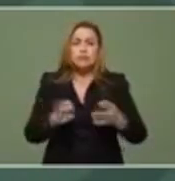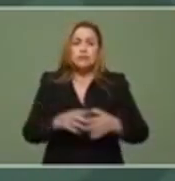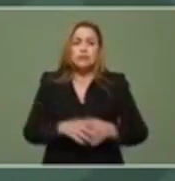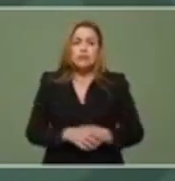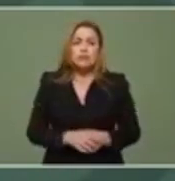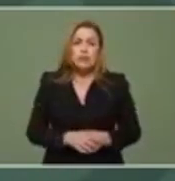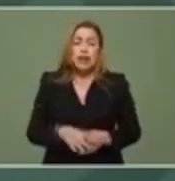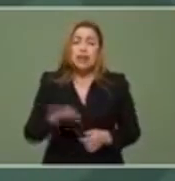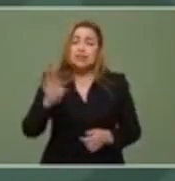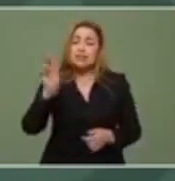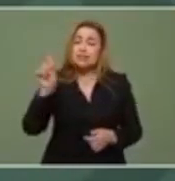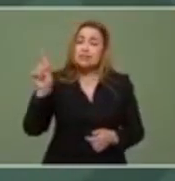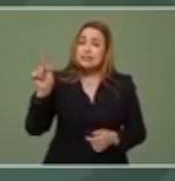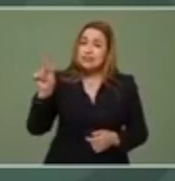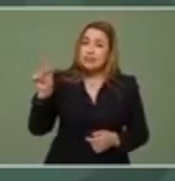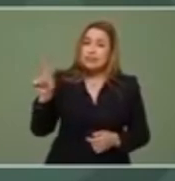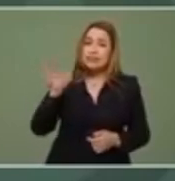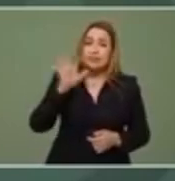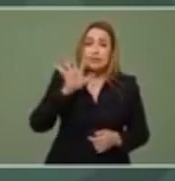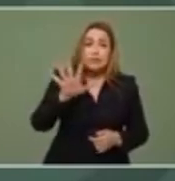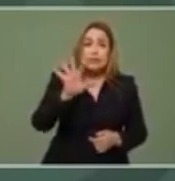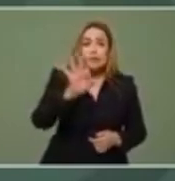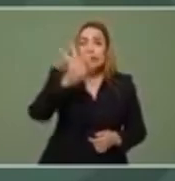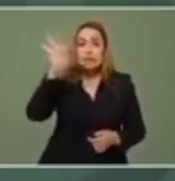el 75%